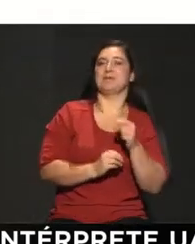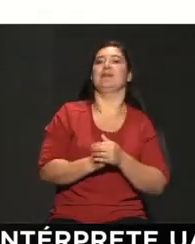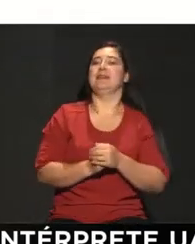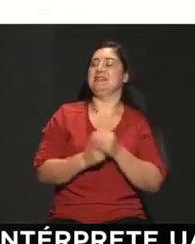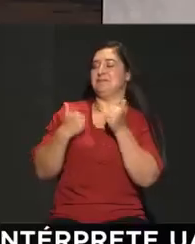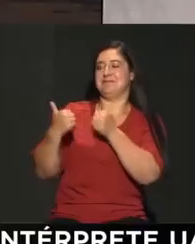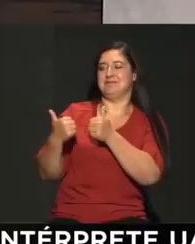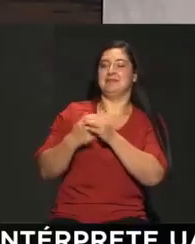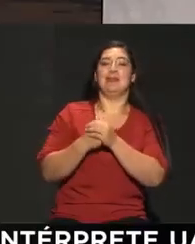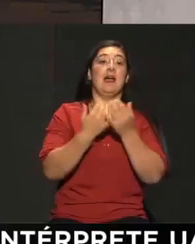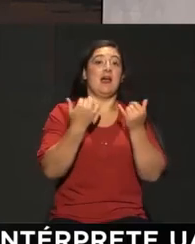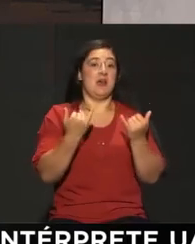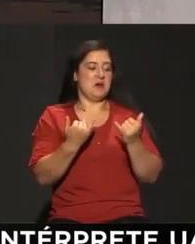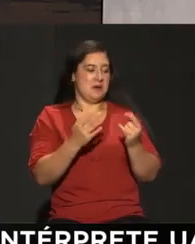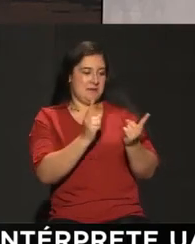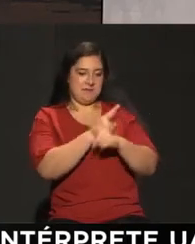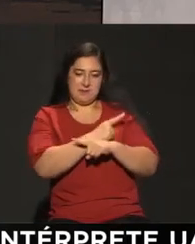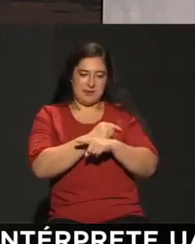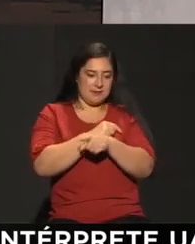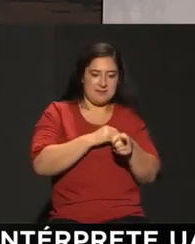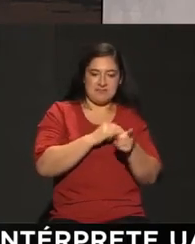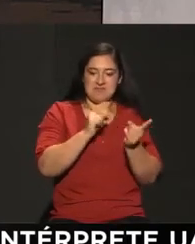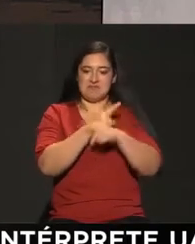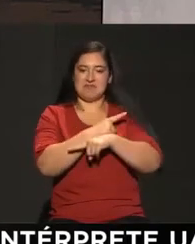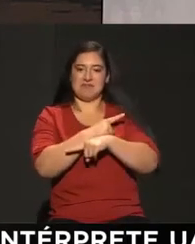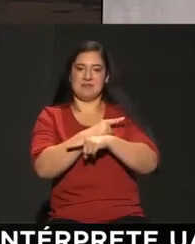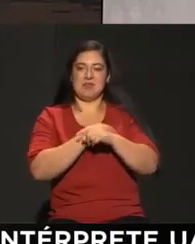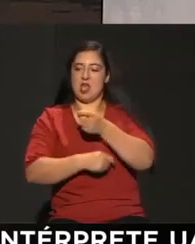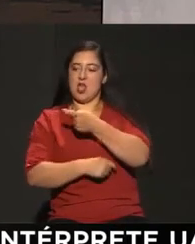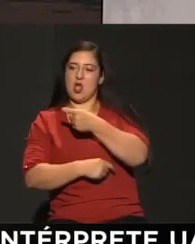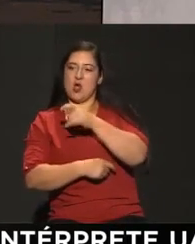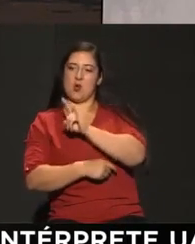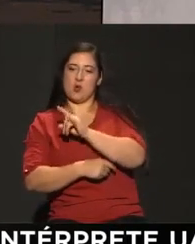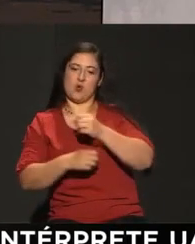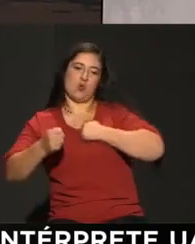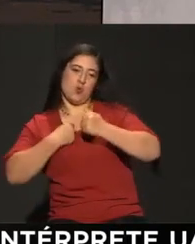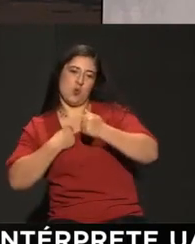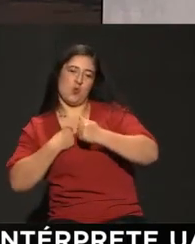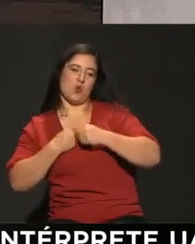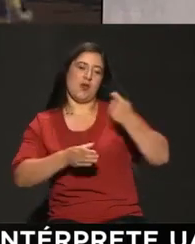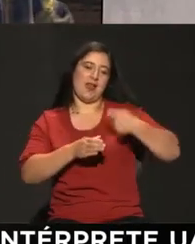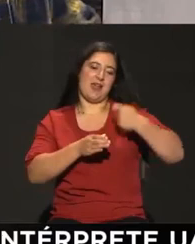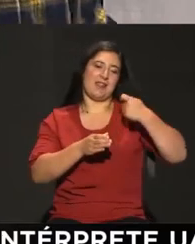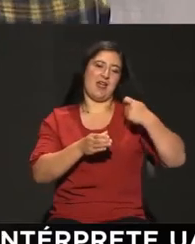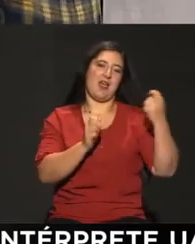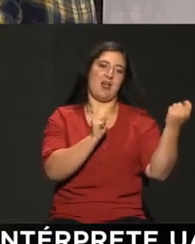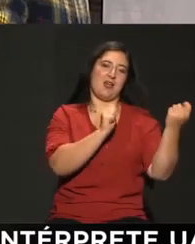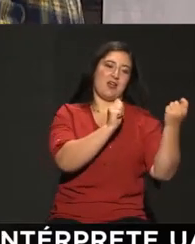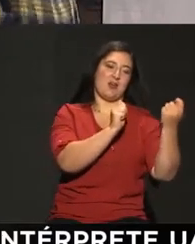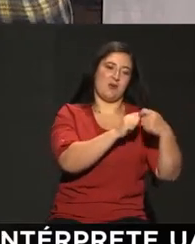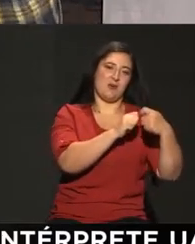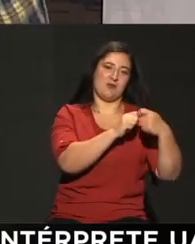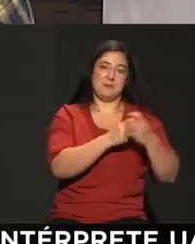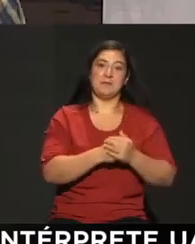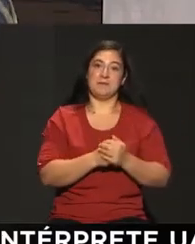Y vamos a cambiar esto por aquí. O sea que va a ser gu, lata, gu, listo, cuchara. ¿De